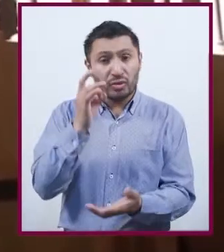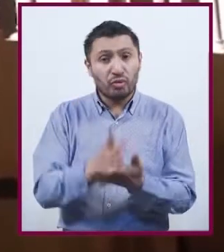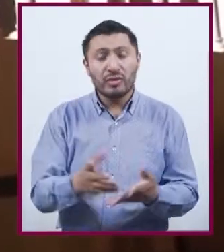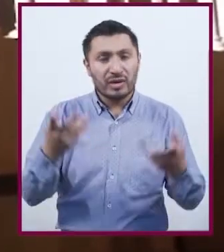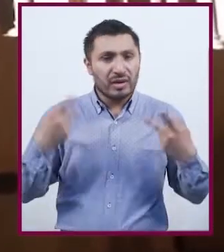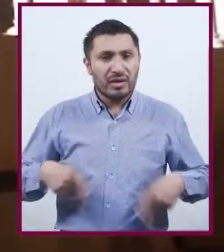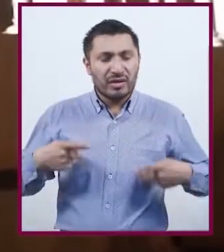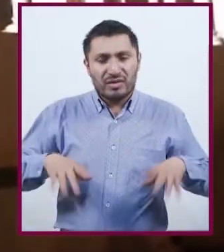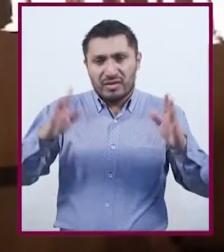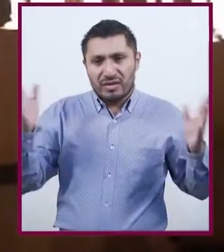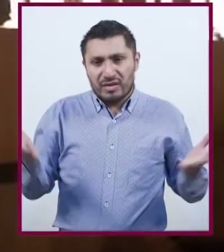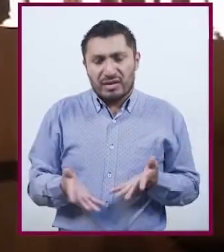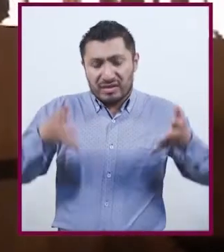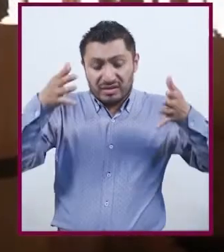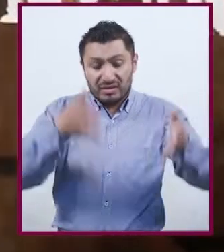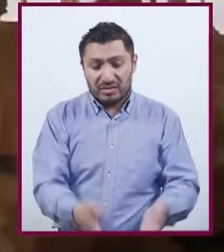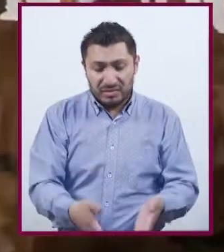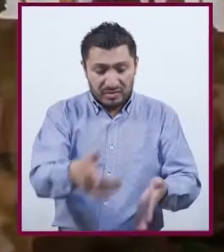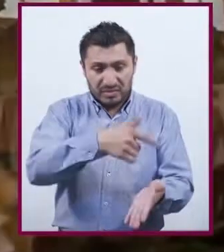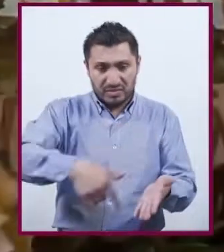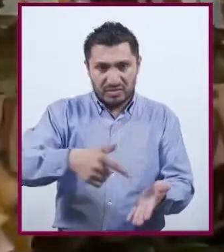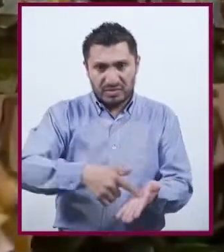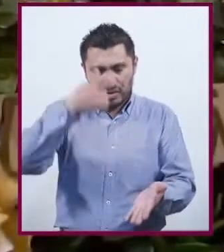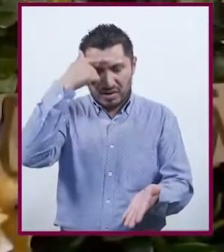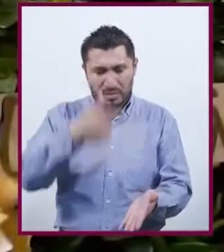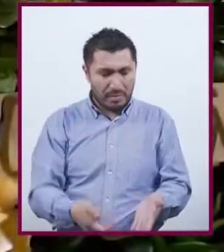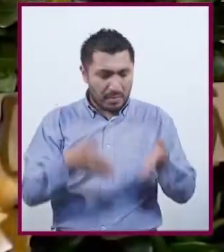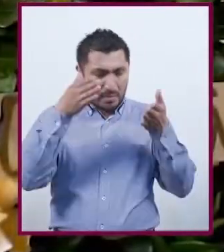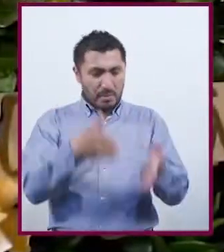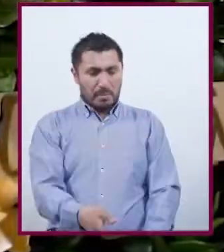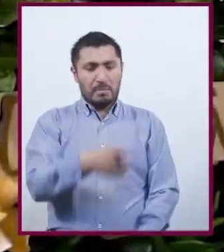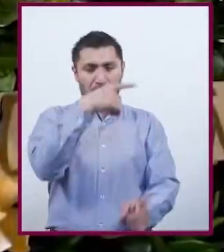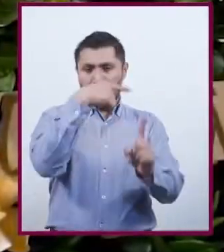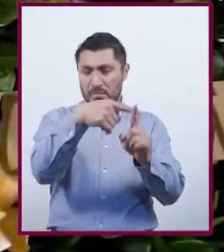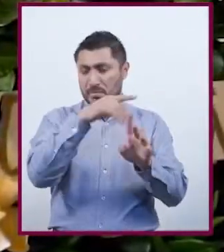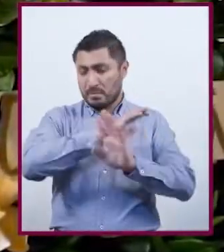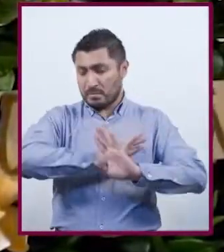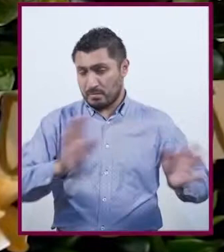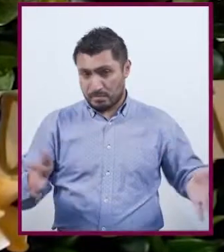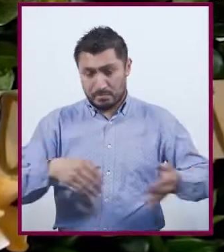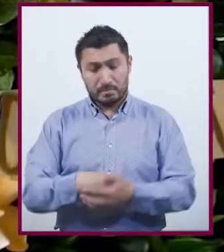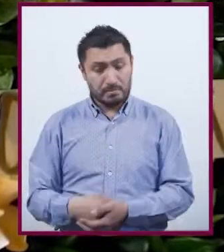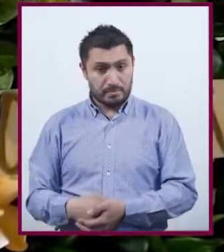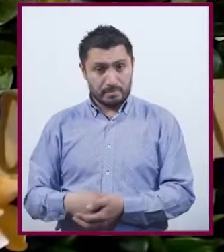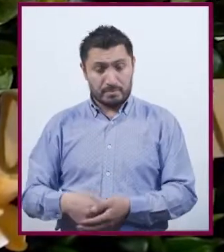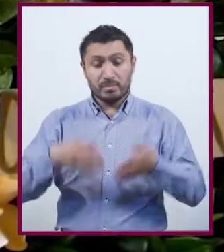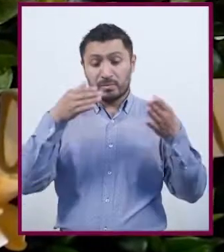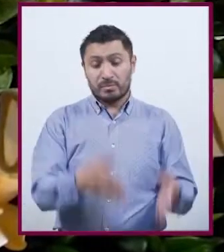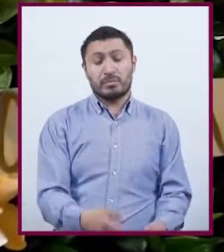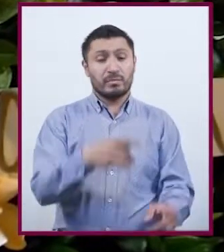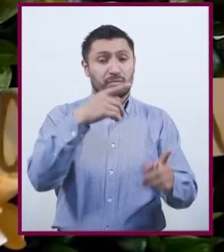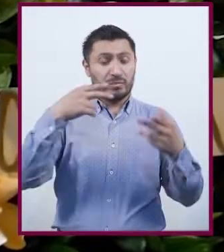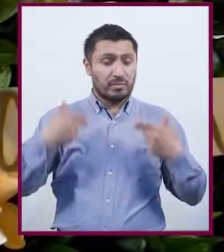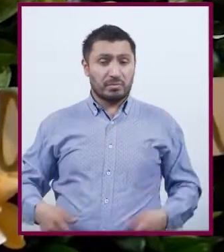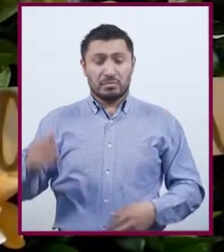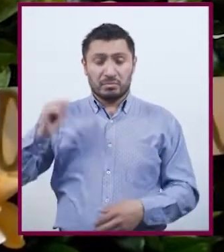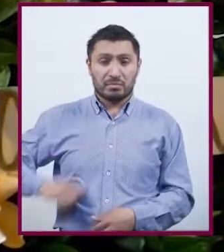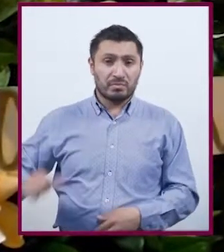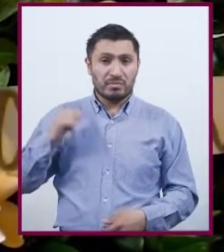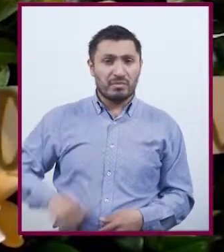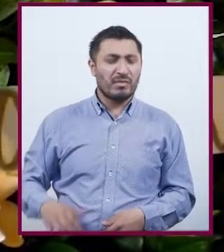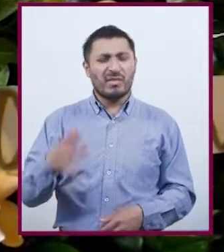¿Sabías que el ser humano es el único ser vivo que ha construido un lugar específico para enterrar a sus muertos?